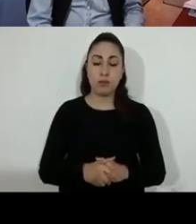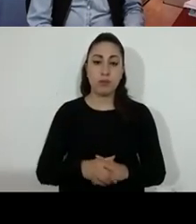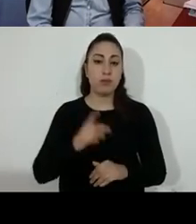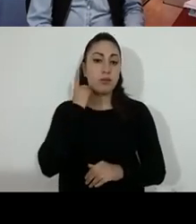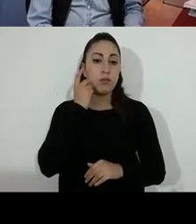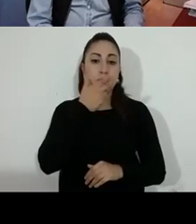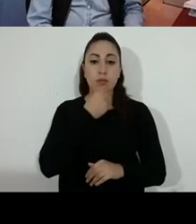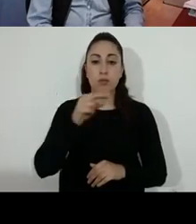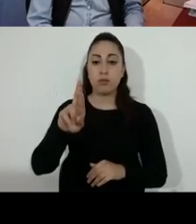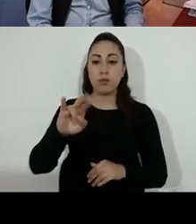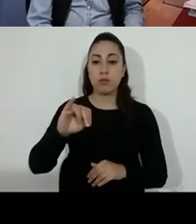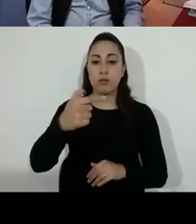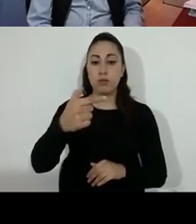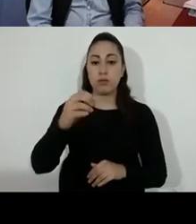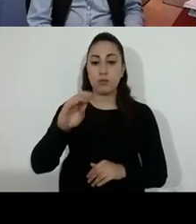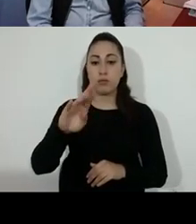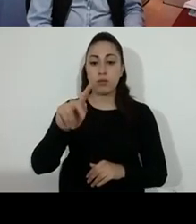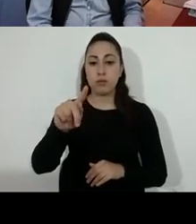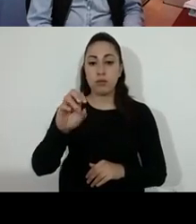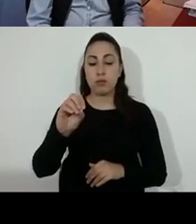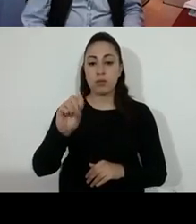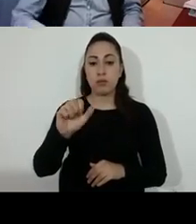Diputado Rigoberto Salgado Vázquez.